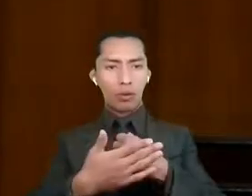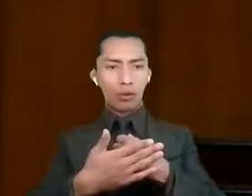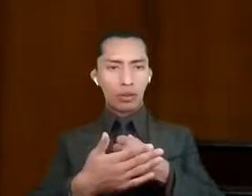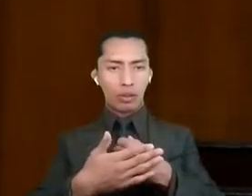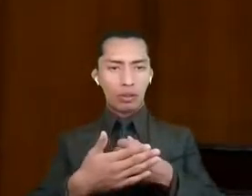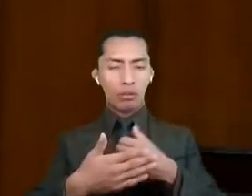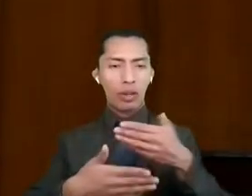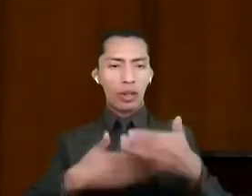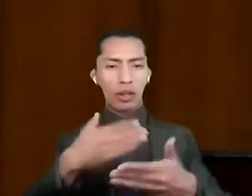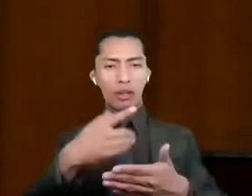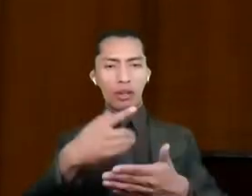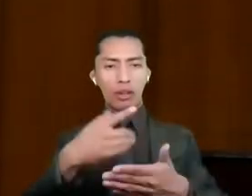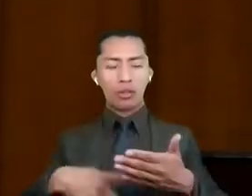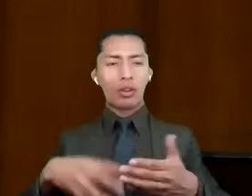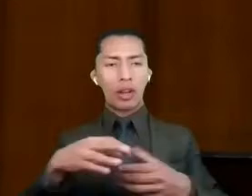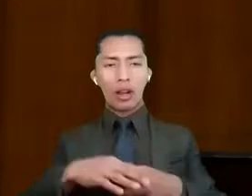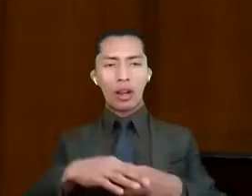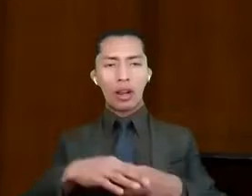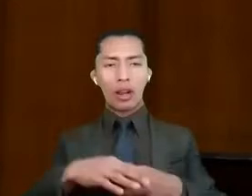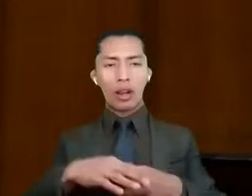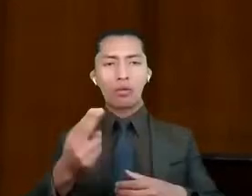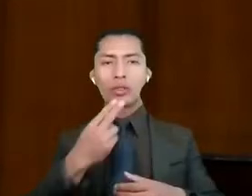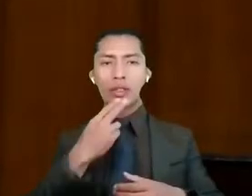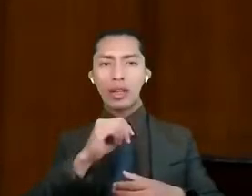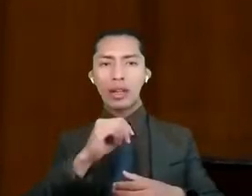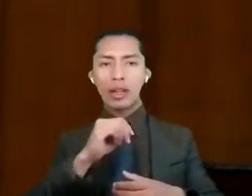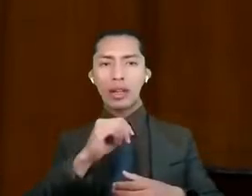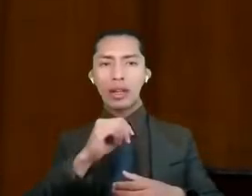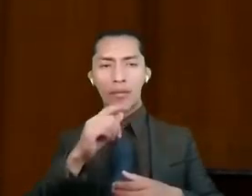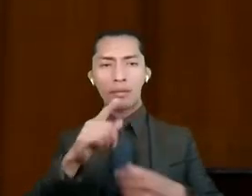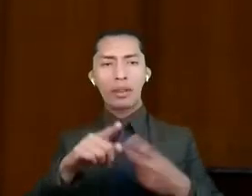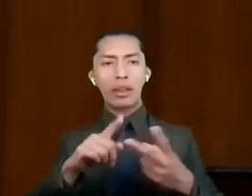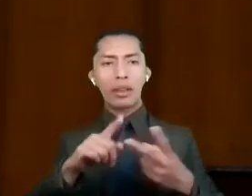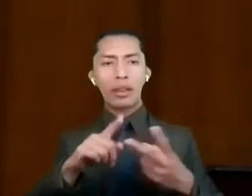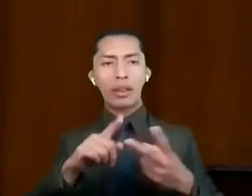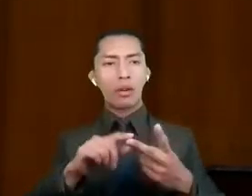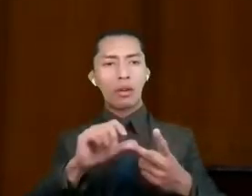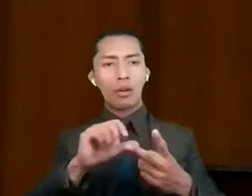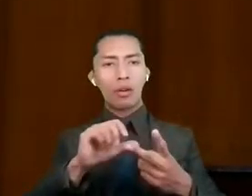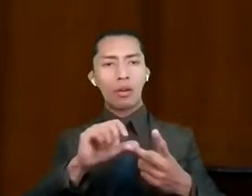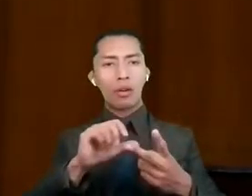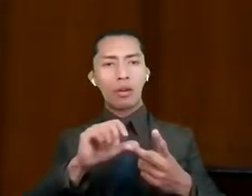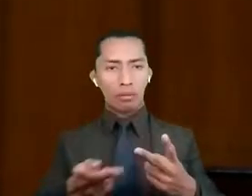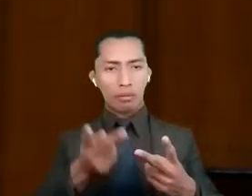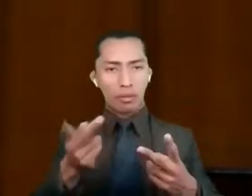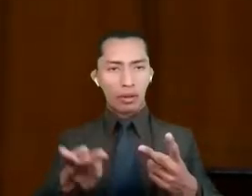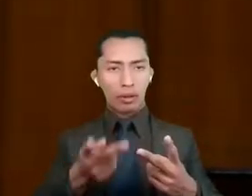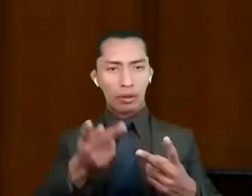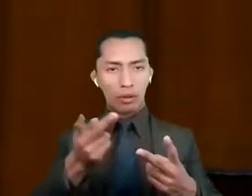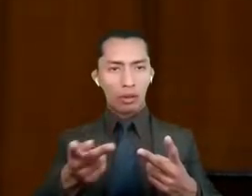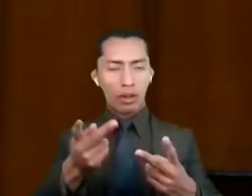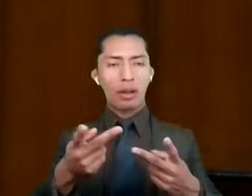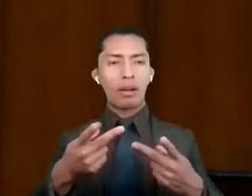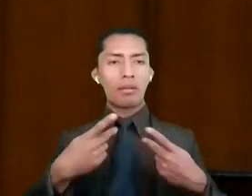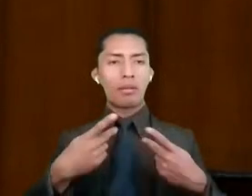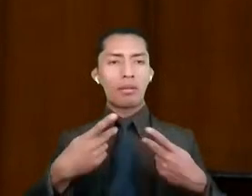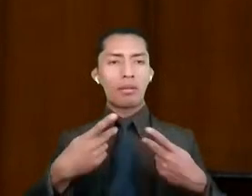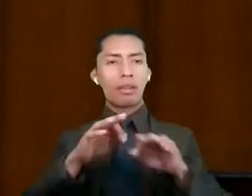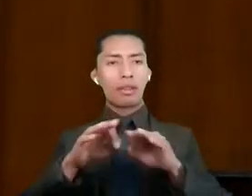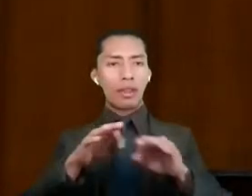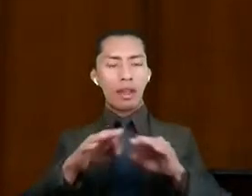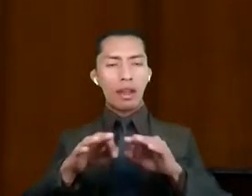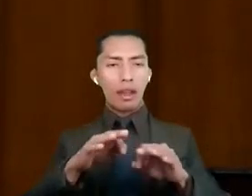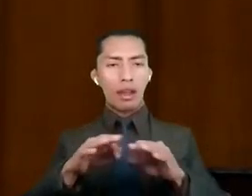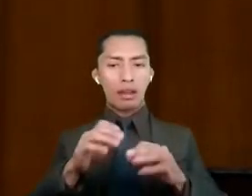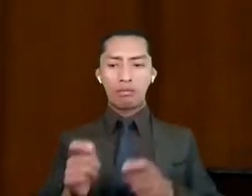puerta? ¿Qué opinión le merece, segunda pregunta, señor secretario, de servidores públicos que aprovechen su